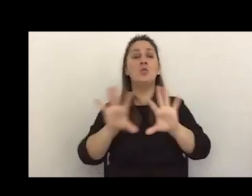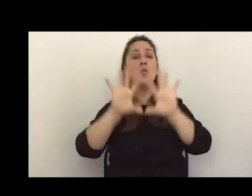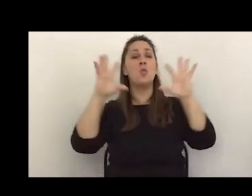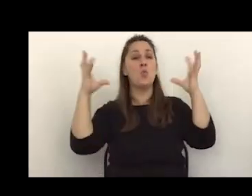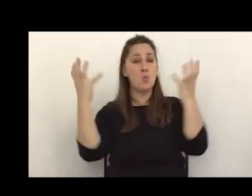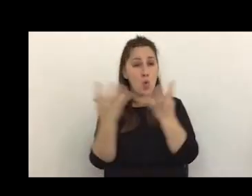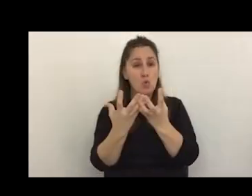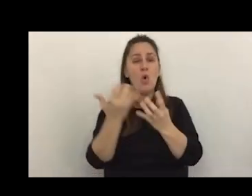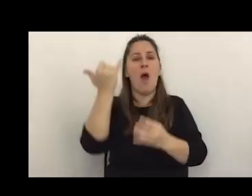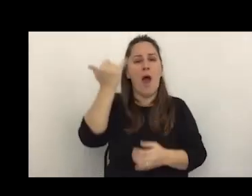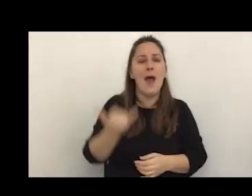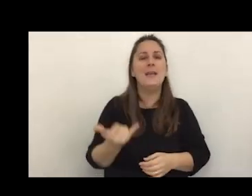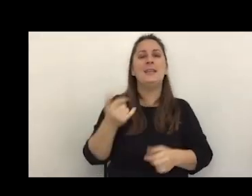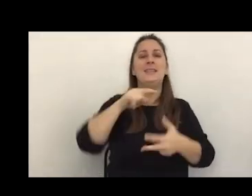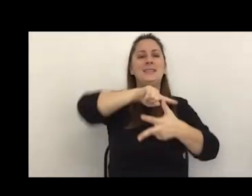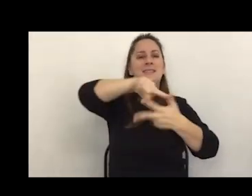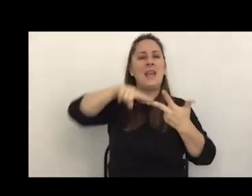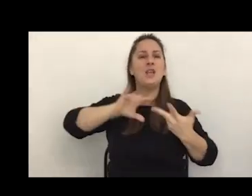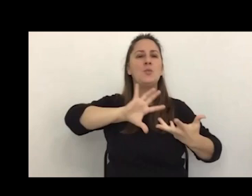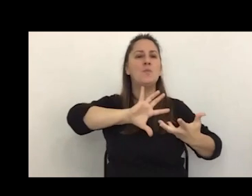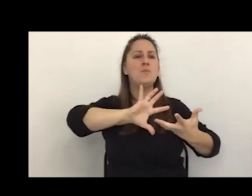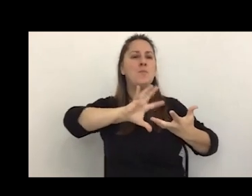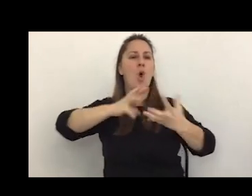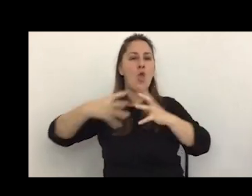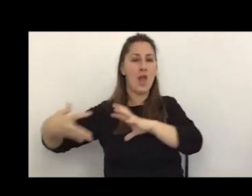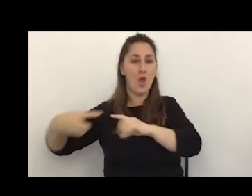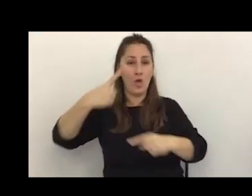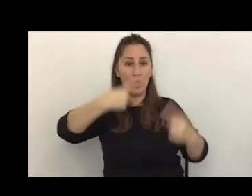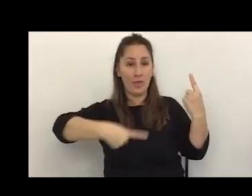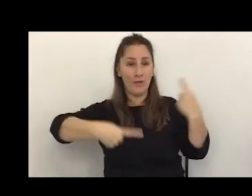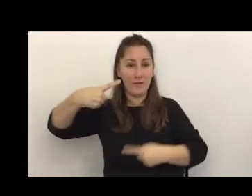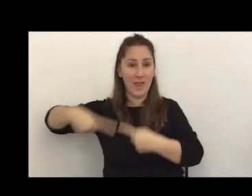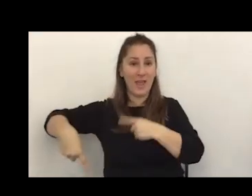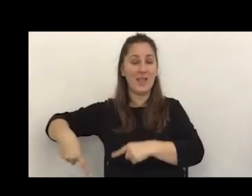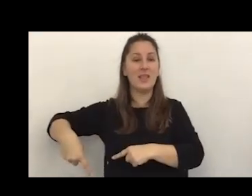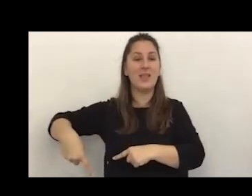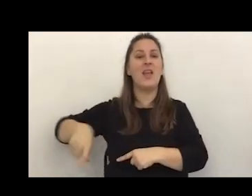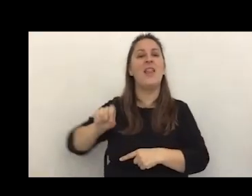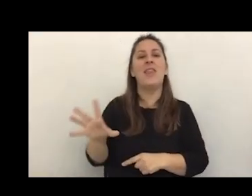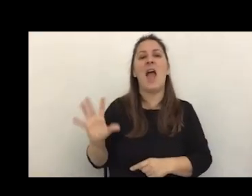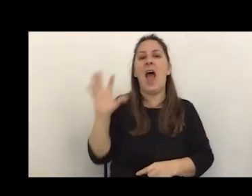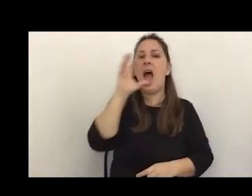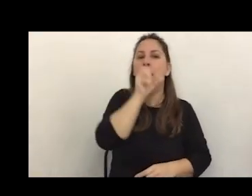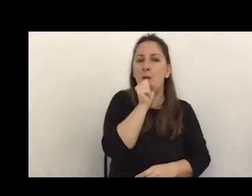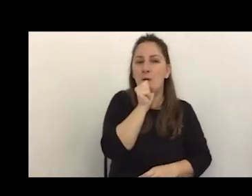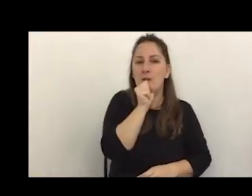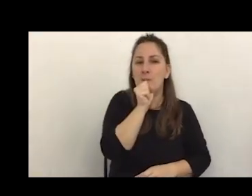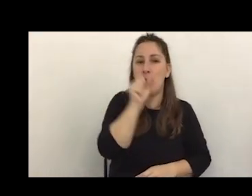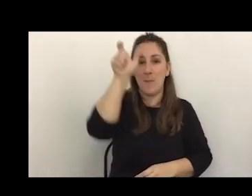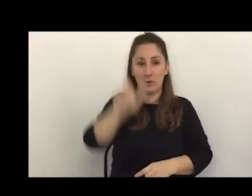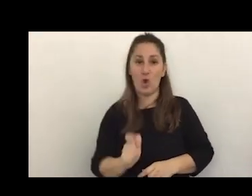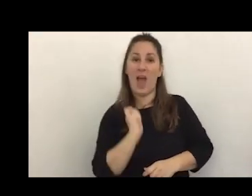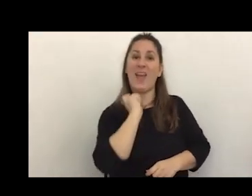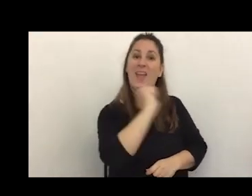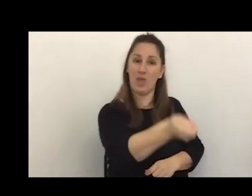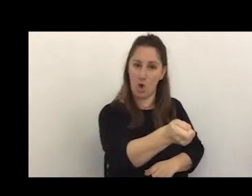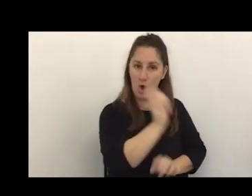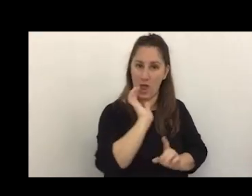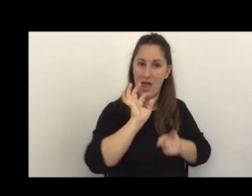si se quiere, 3 modelos diferentes de anonimato del donante. ¿Sí?